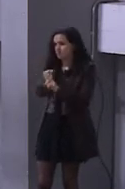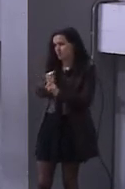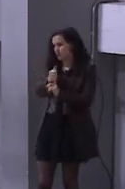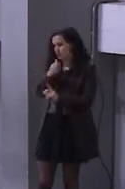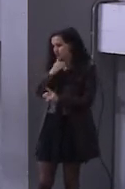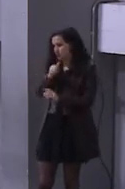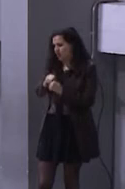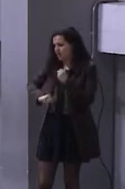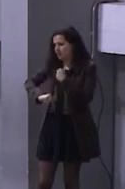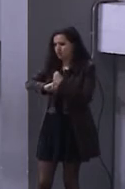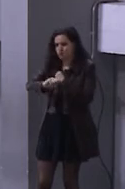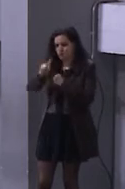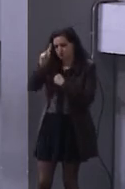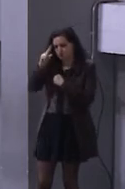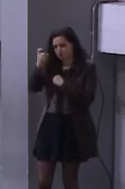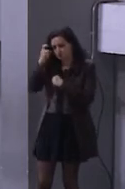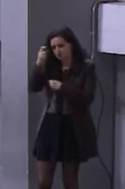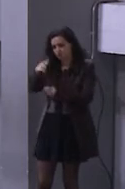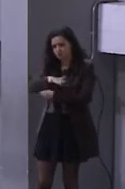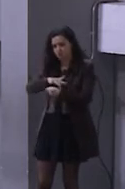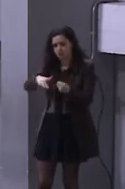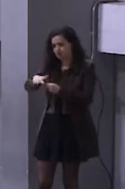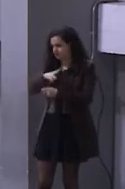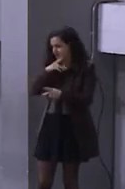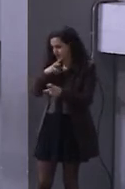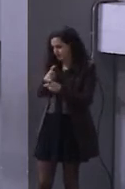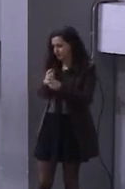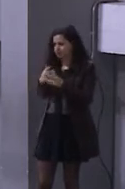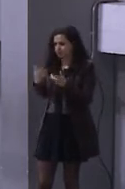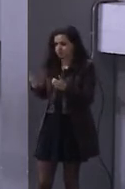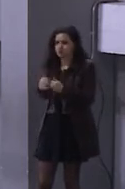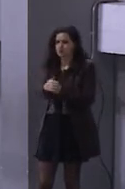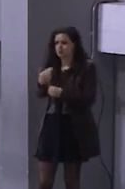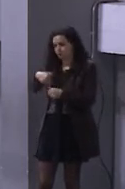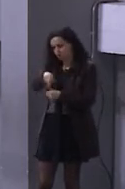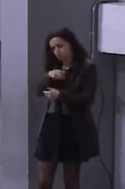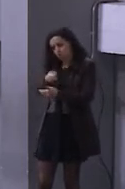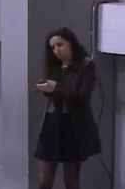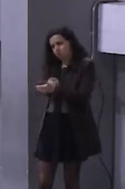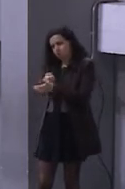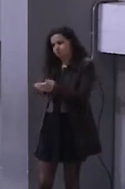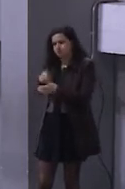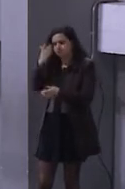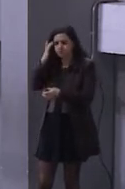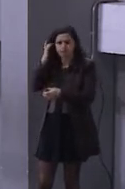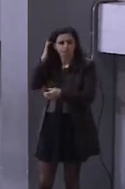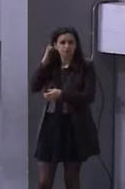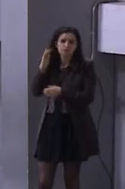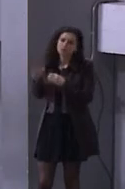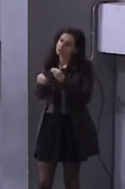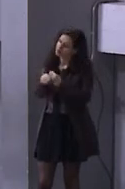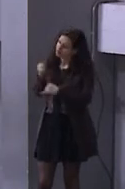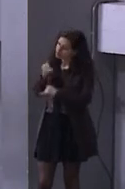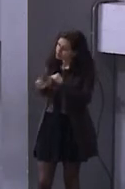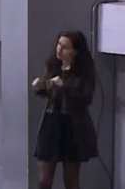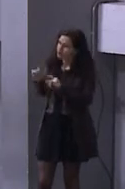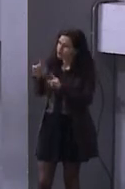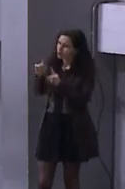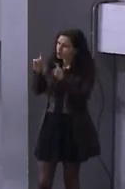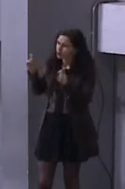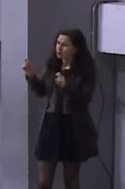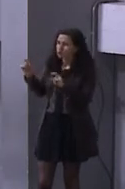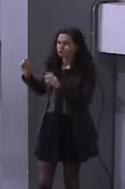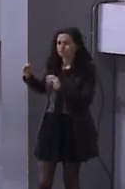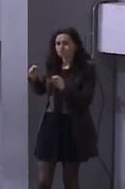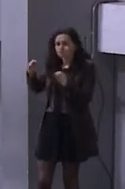el apoyo de la gobernación de Cundinamarca y pues estamos insistiendo. Por último, hay un tema que ha rondado muchísimo en